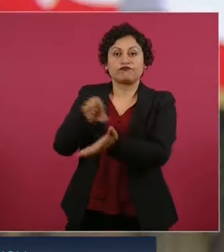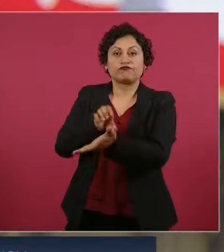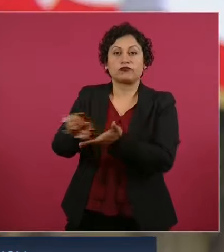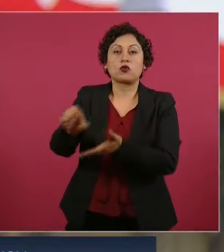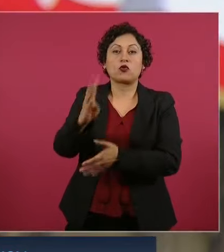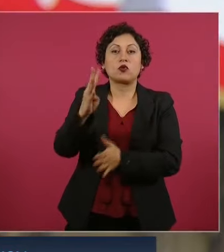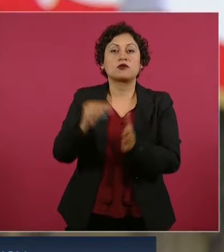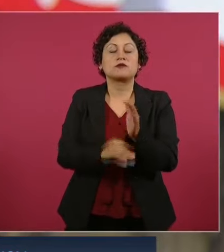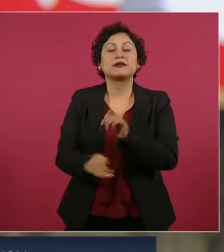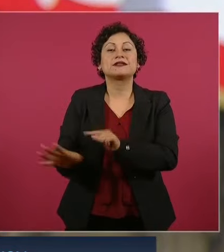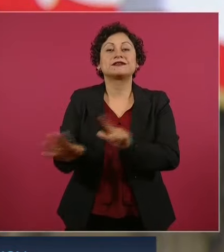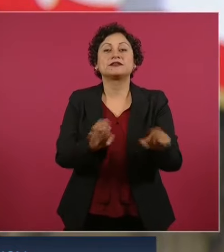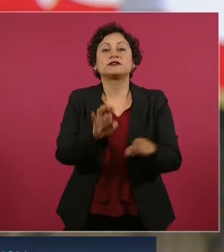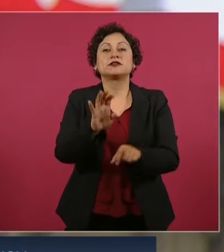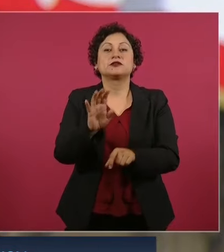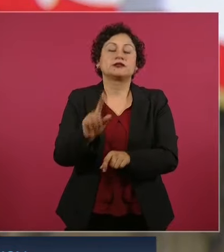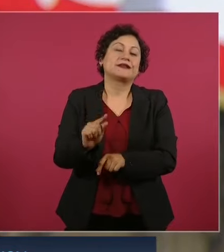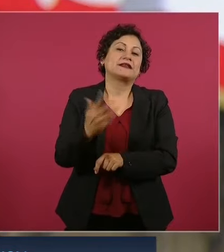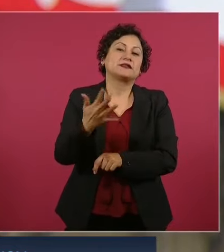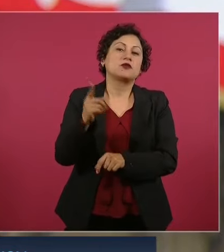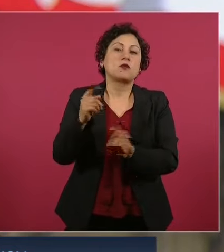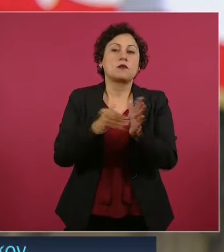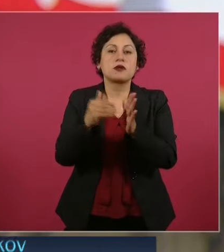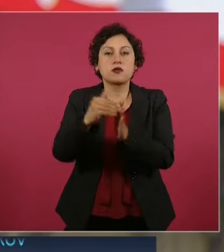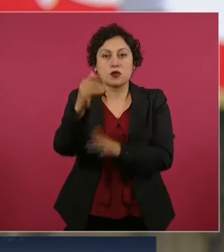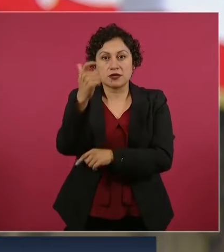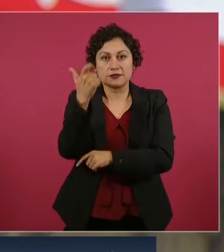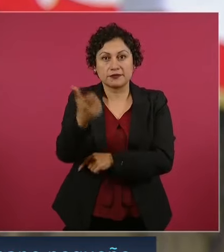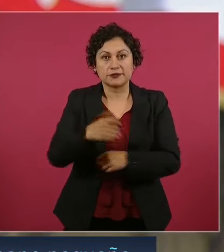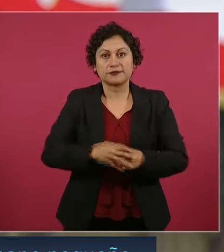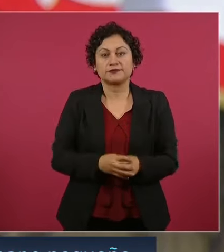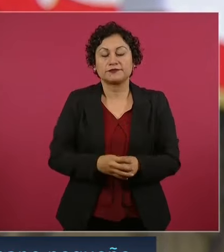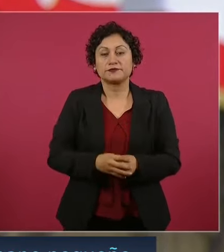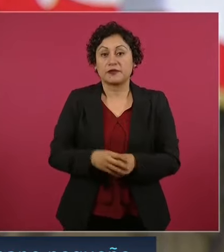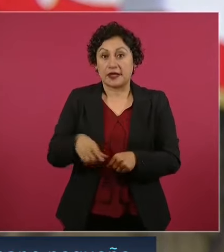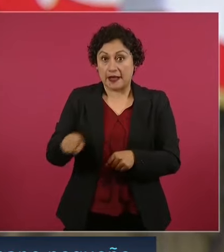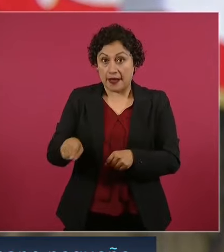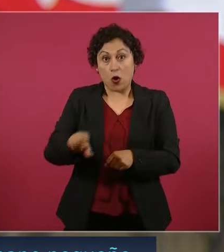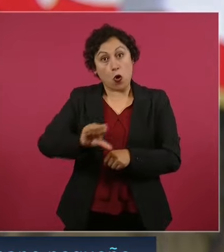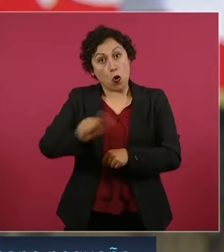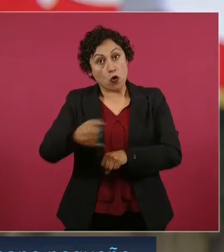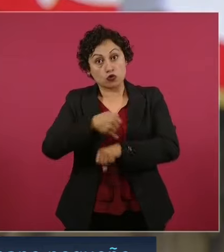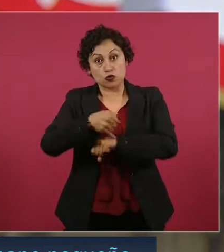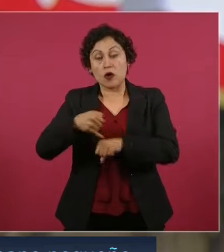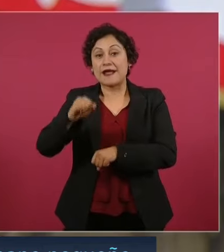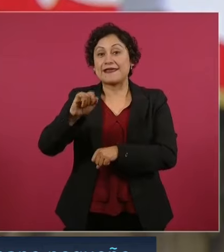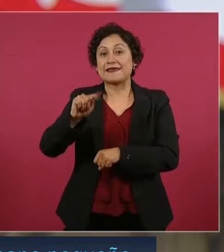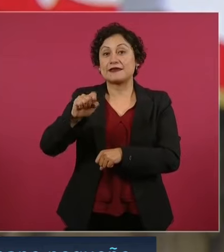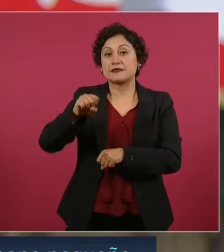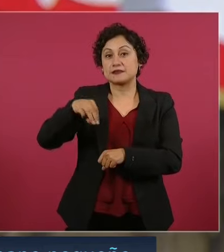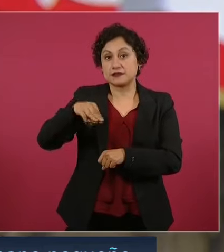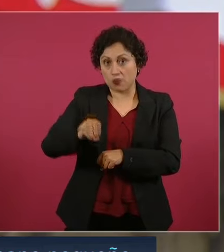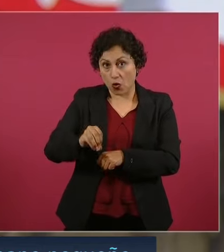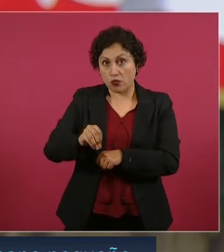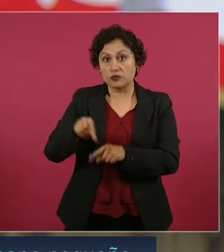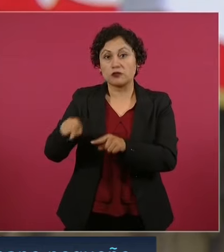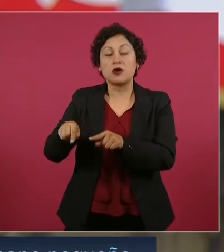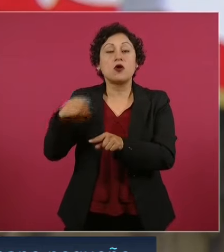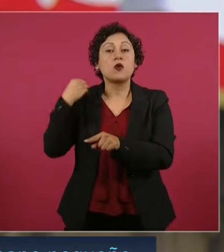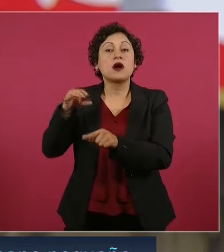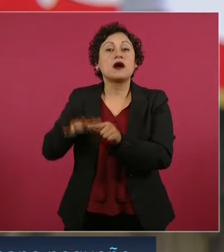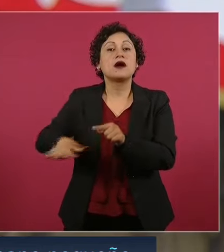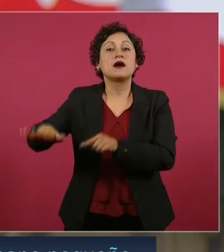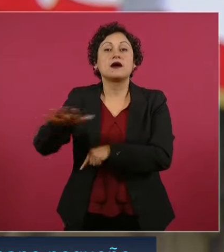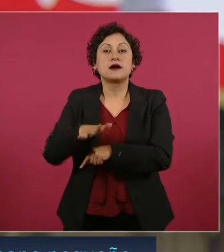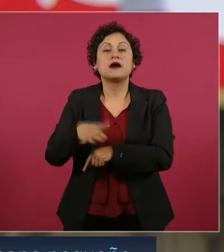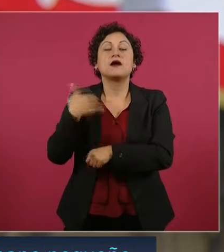4.775 millones de pesos. En el corredor del Istmo de Tehuantepec está por iniciar la construcción